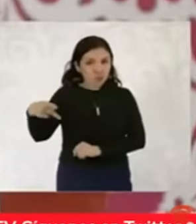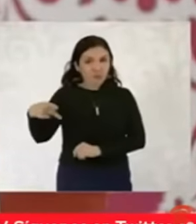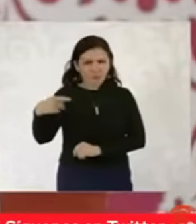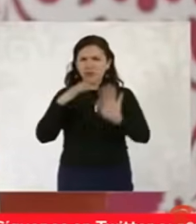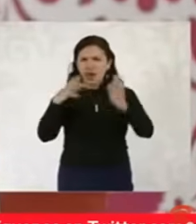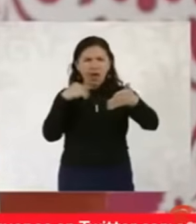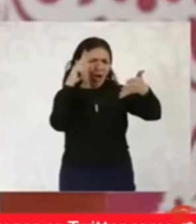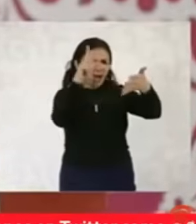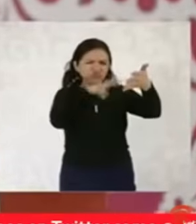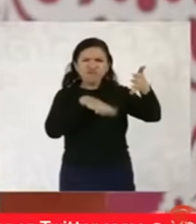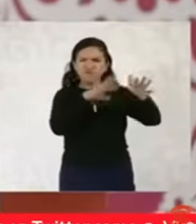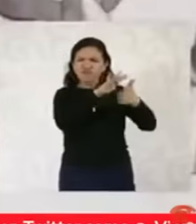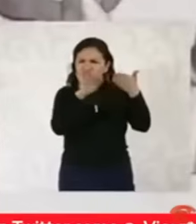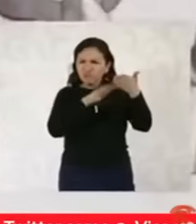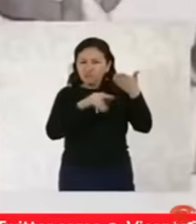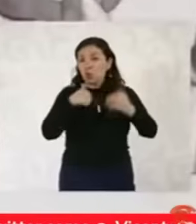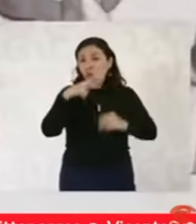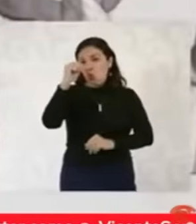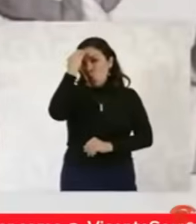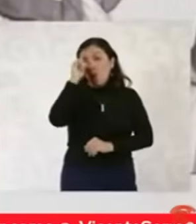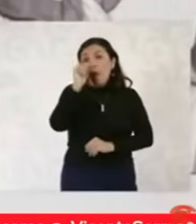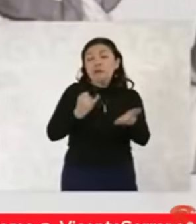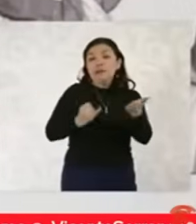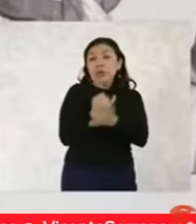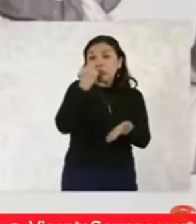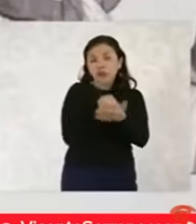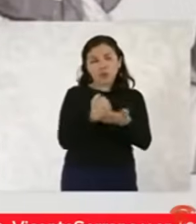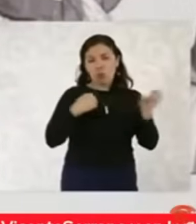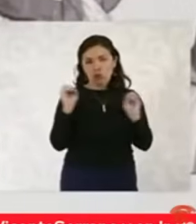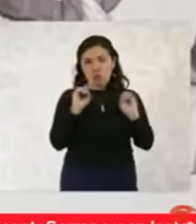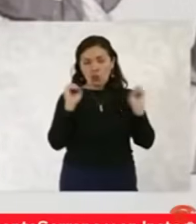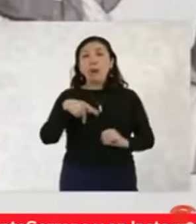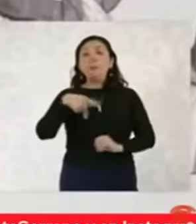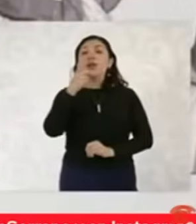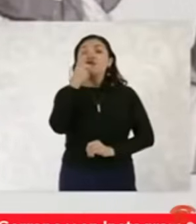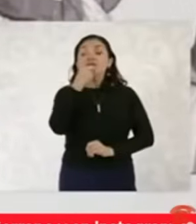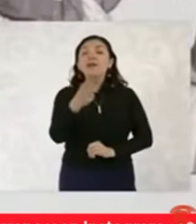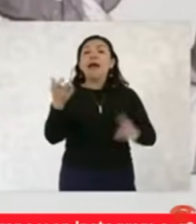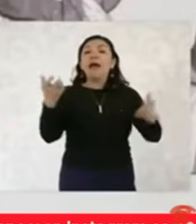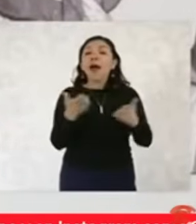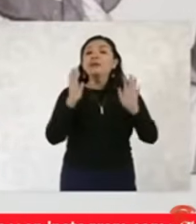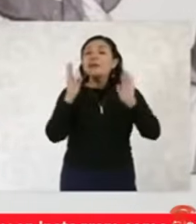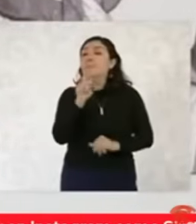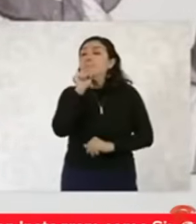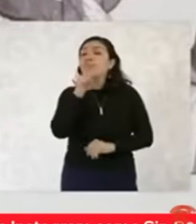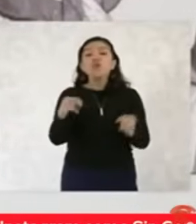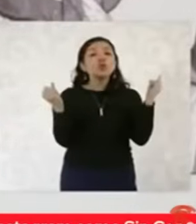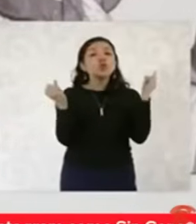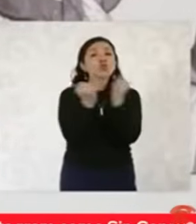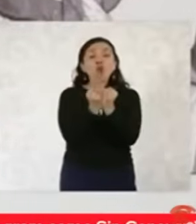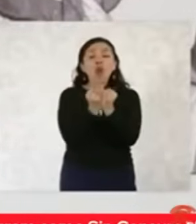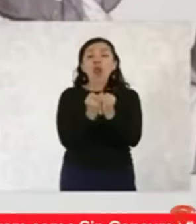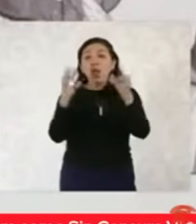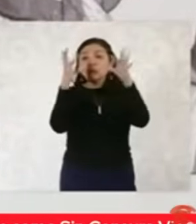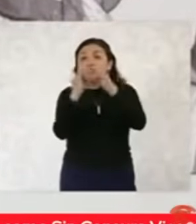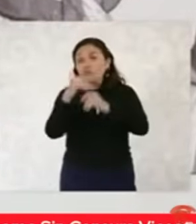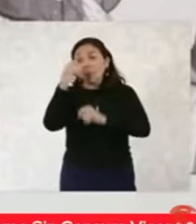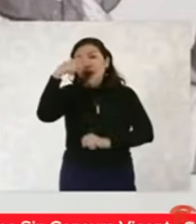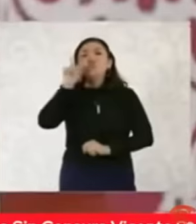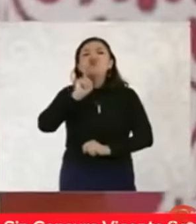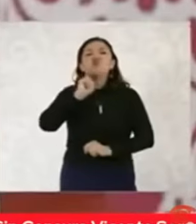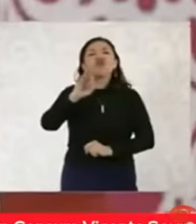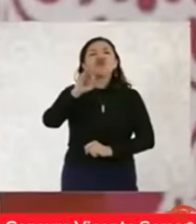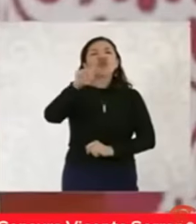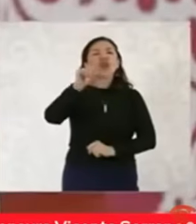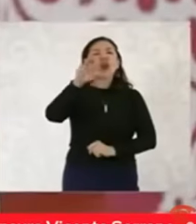que he leído en los medios, porque no conozco la sentencia, lo que dice es que se aplicaron los mismos criterios que para Florence